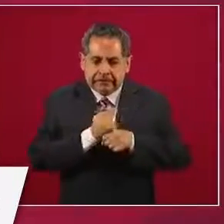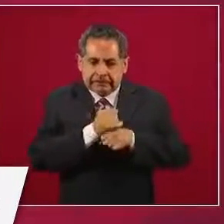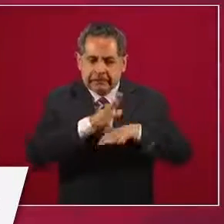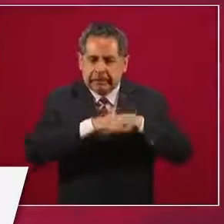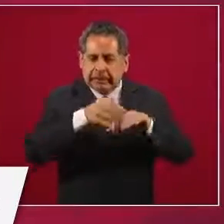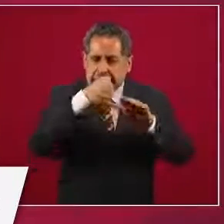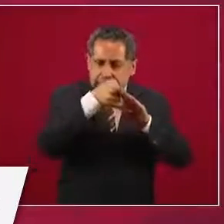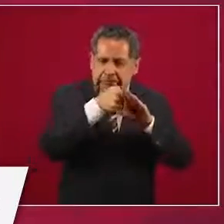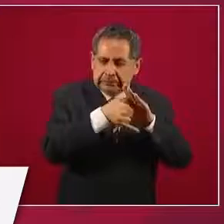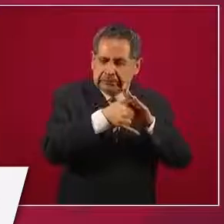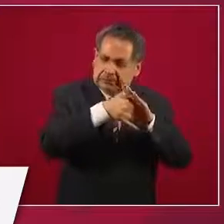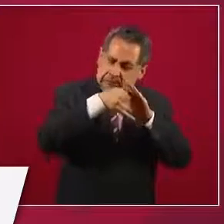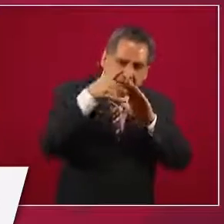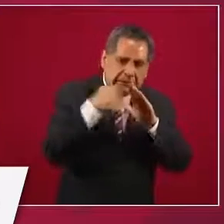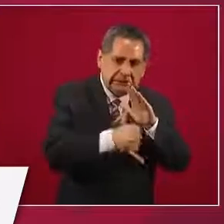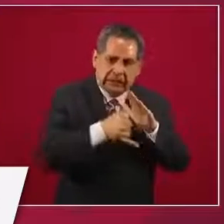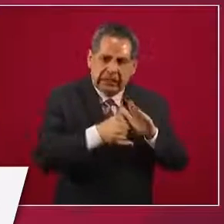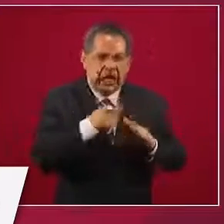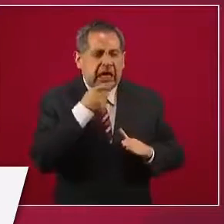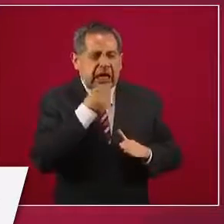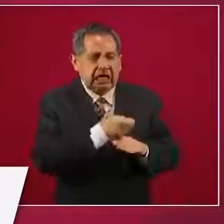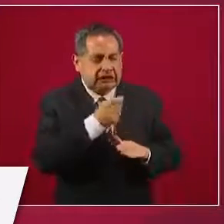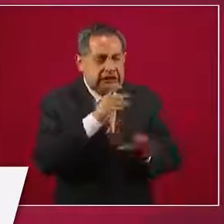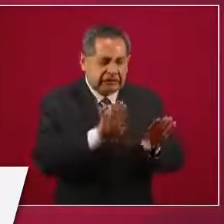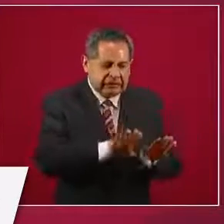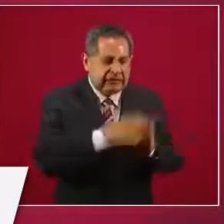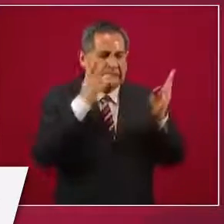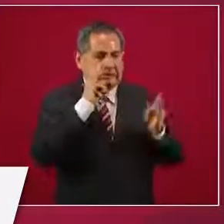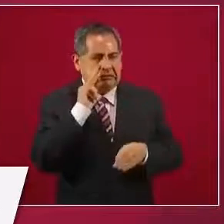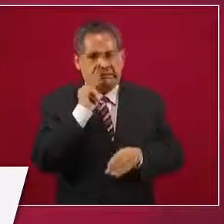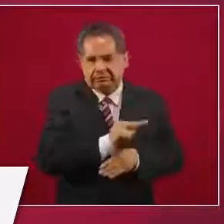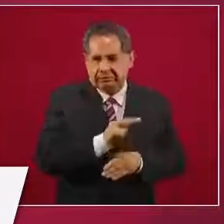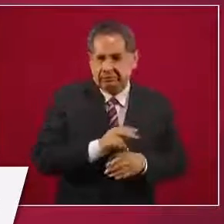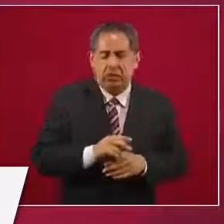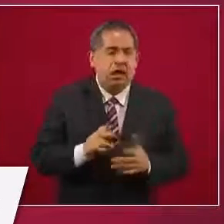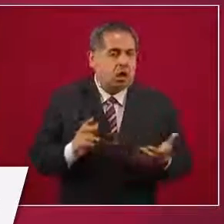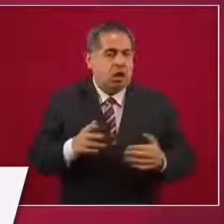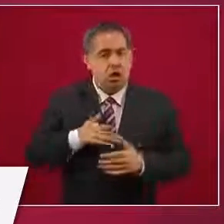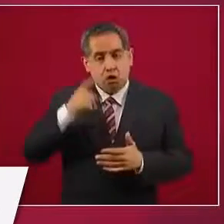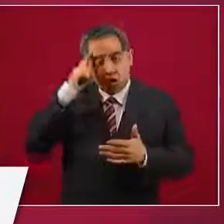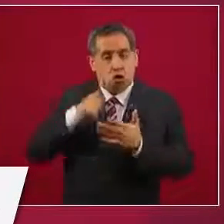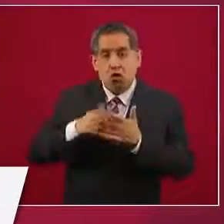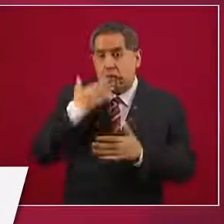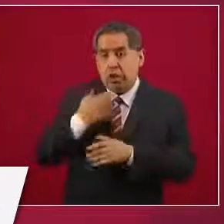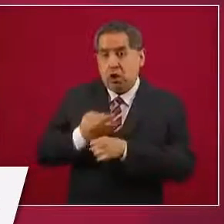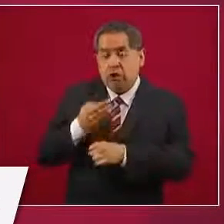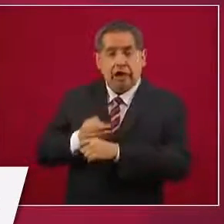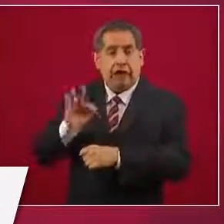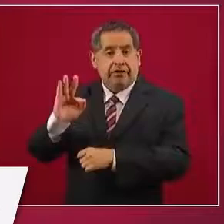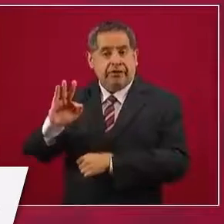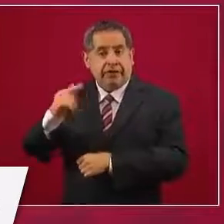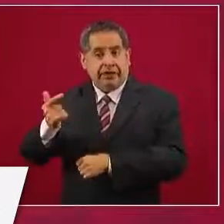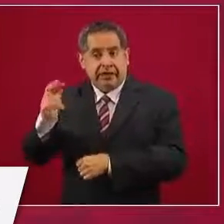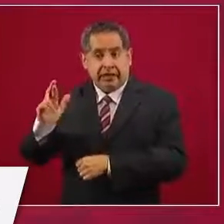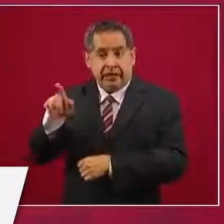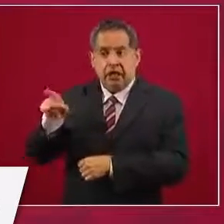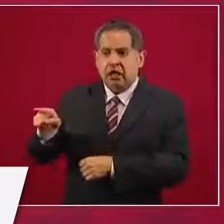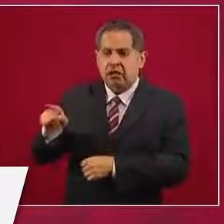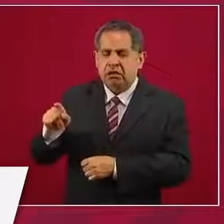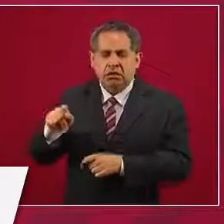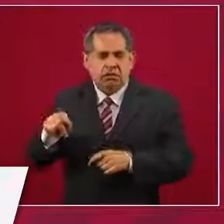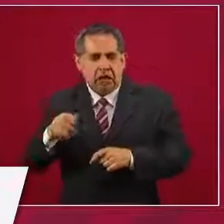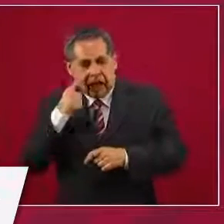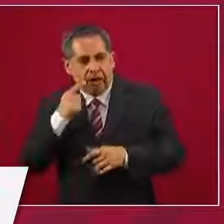indagar y se tiene que ir al fondo. Yo creo que fue bueno lo que hizo la Fiscalía de